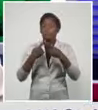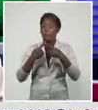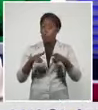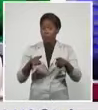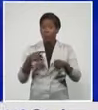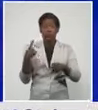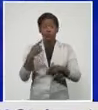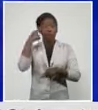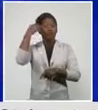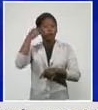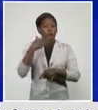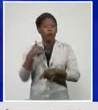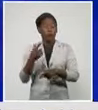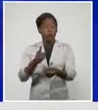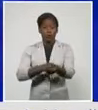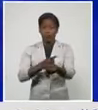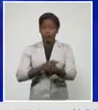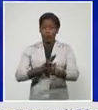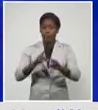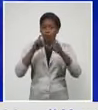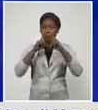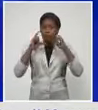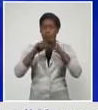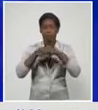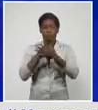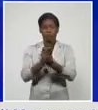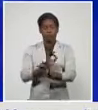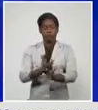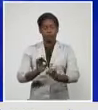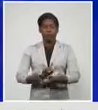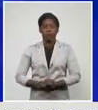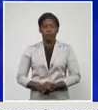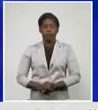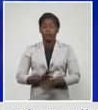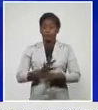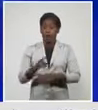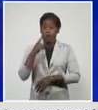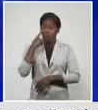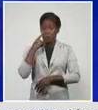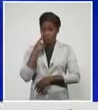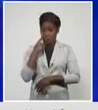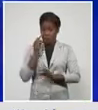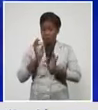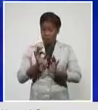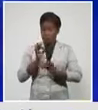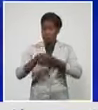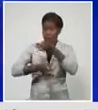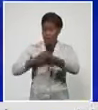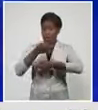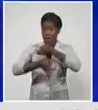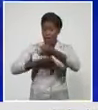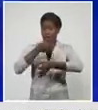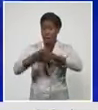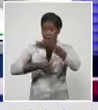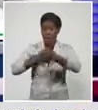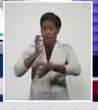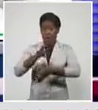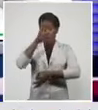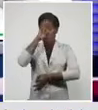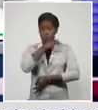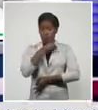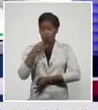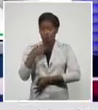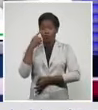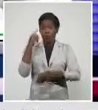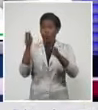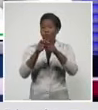CELA. Ya escucharon al doctor Francisco Durán García, director nacional de epidemiología. Sigue siendo alta la tasa de incidencia y